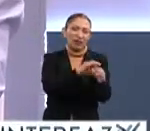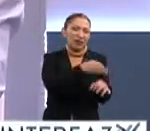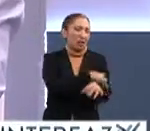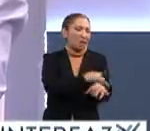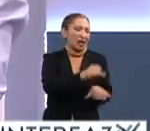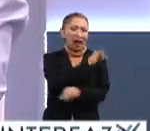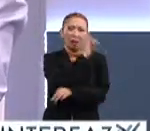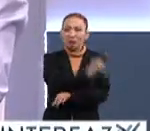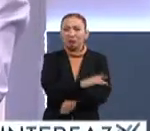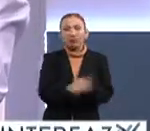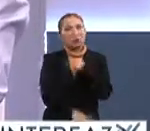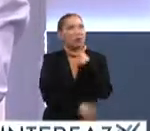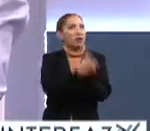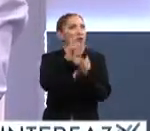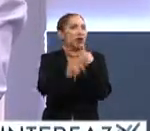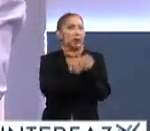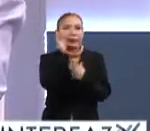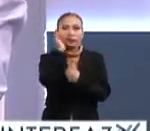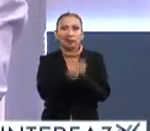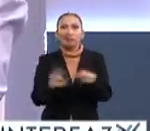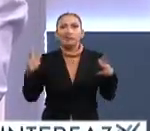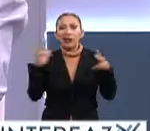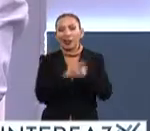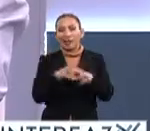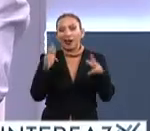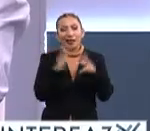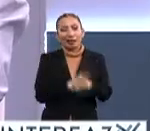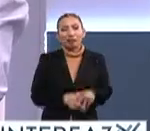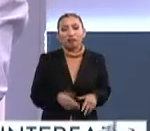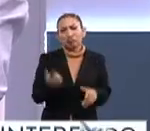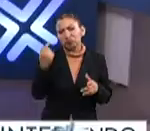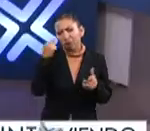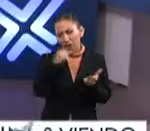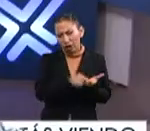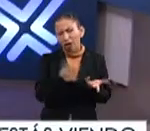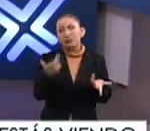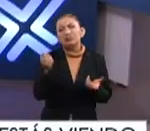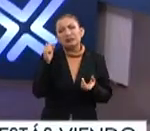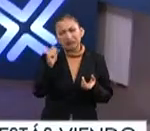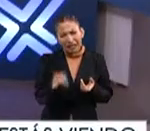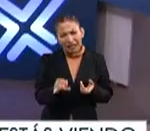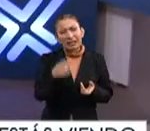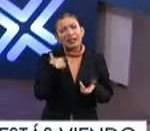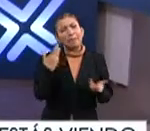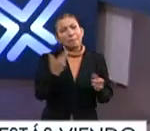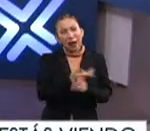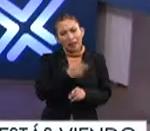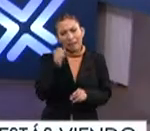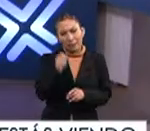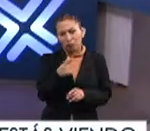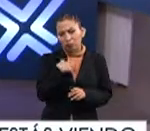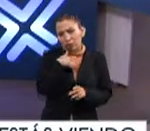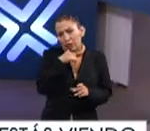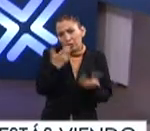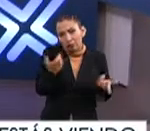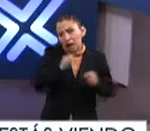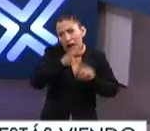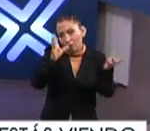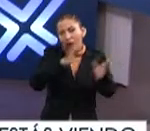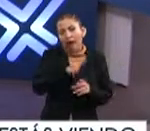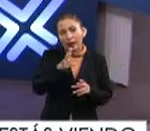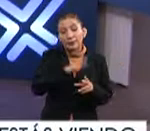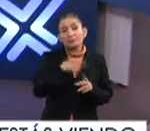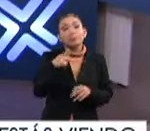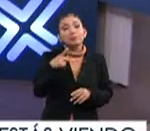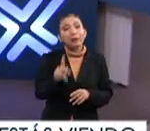tus familiares porque vas a terminar peleándote, etcétera, etcétera. No, yo creo que aunque sí ha pasado, definitivamente no puedo negar ese tipo de circunstancias,